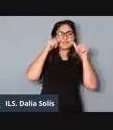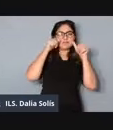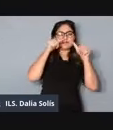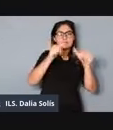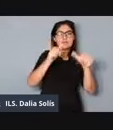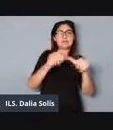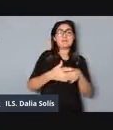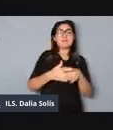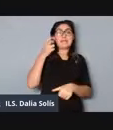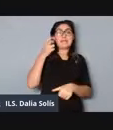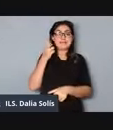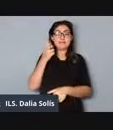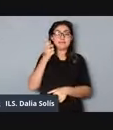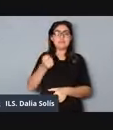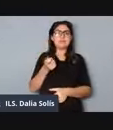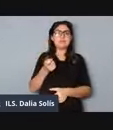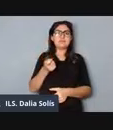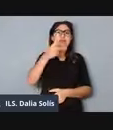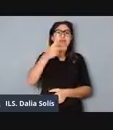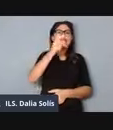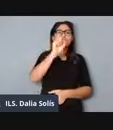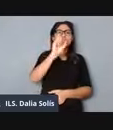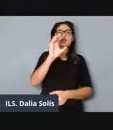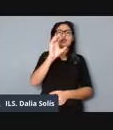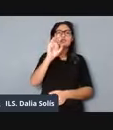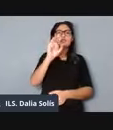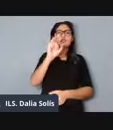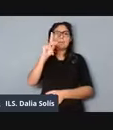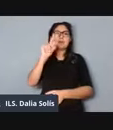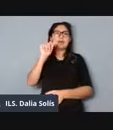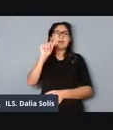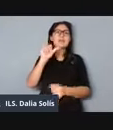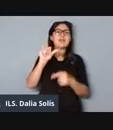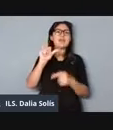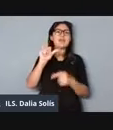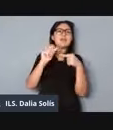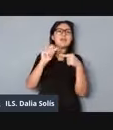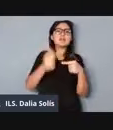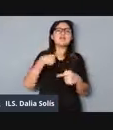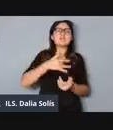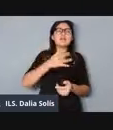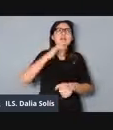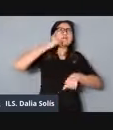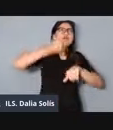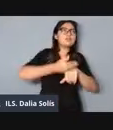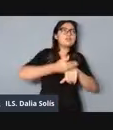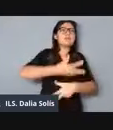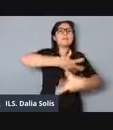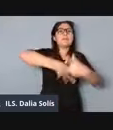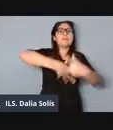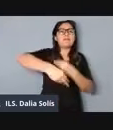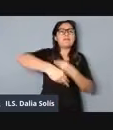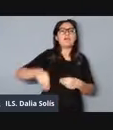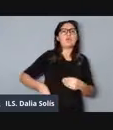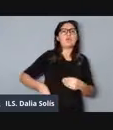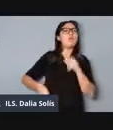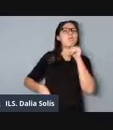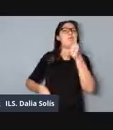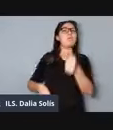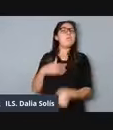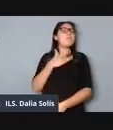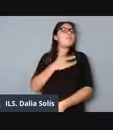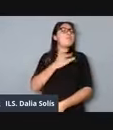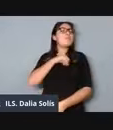de sentir culpa. Fíjate qué tremendo. O responsabilidad o empatía. Bueno, pero existe el extremo donde